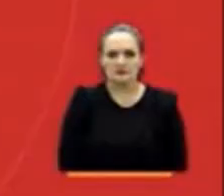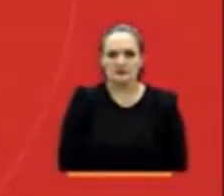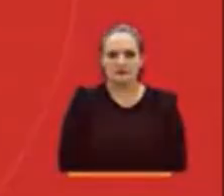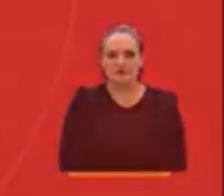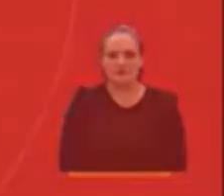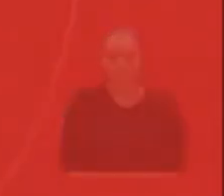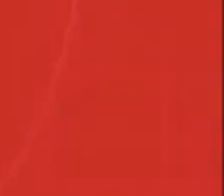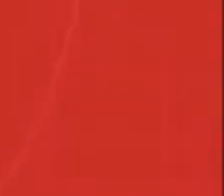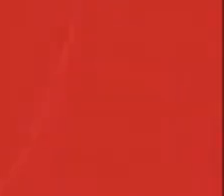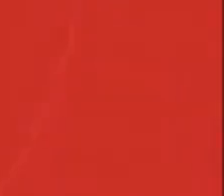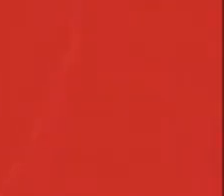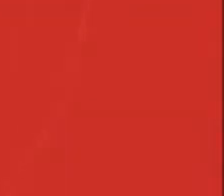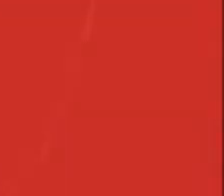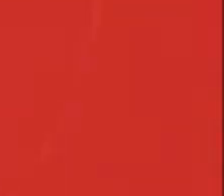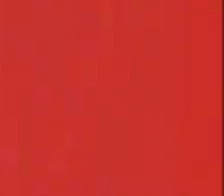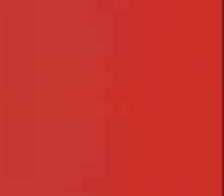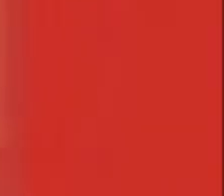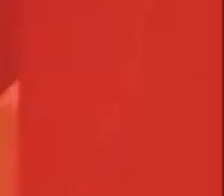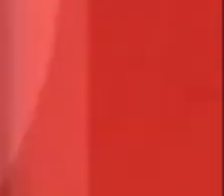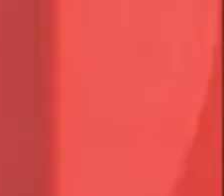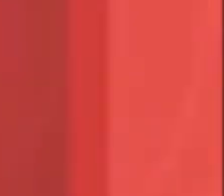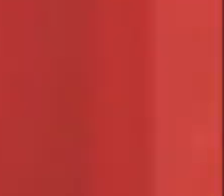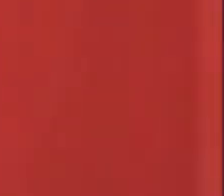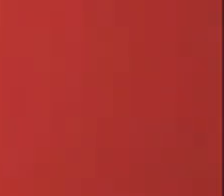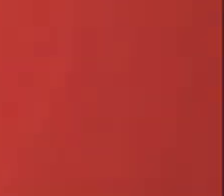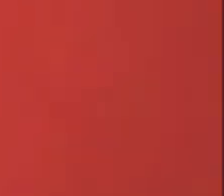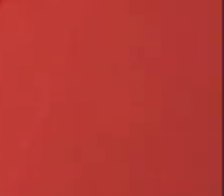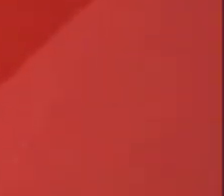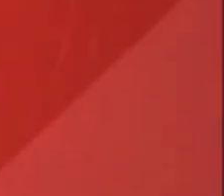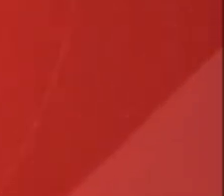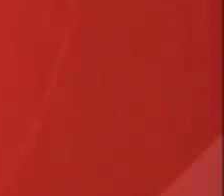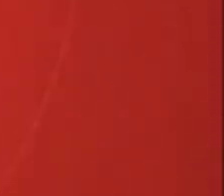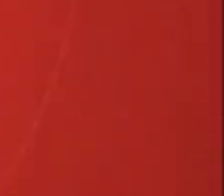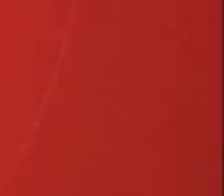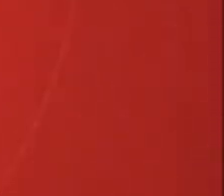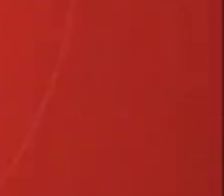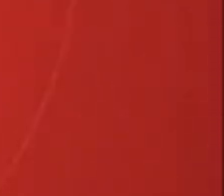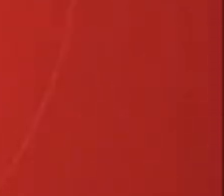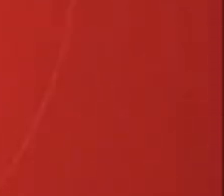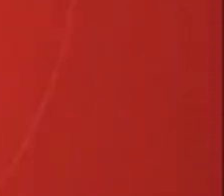RTVC Noticias del Mediodía.